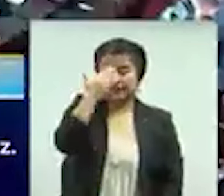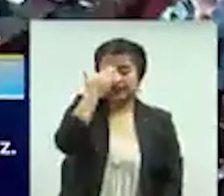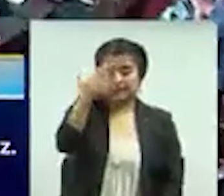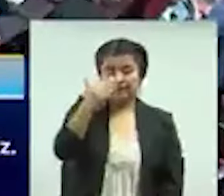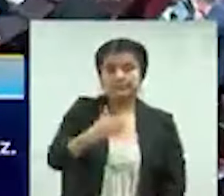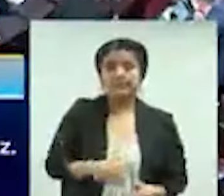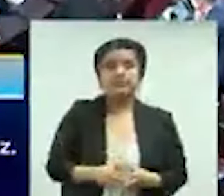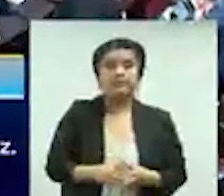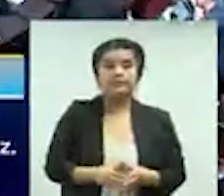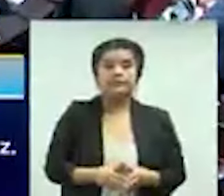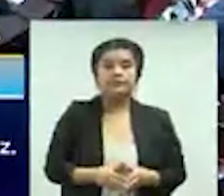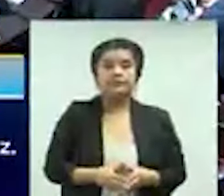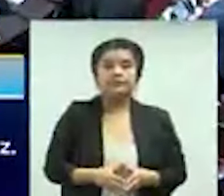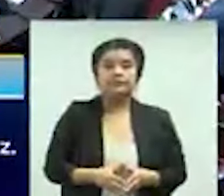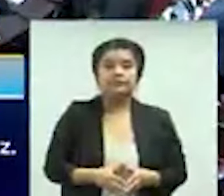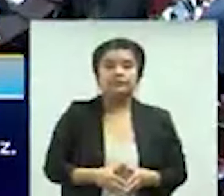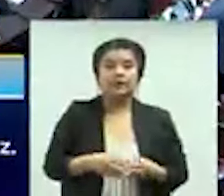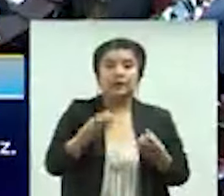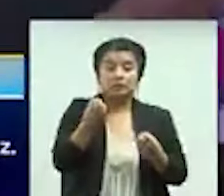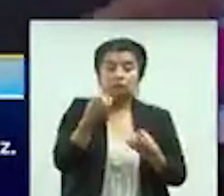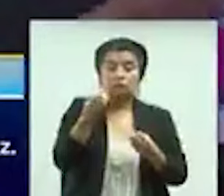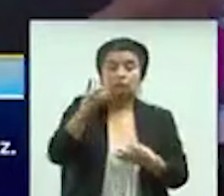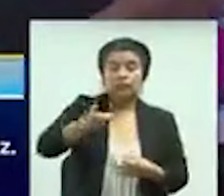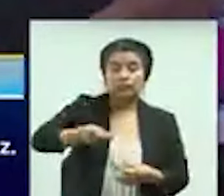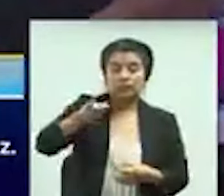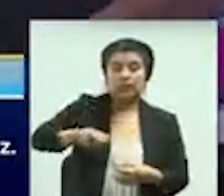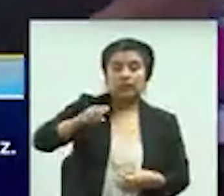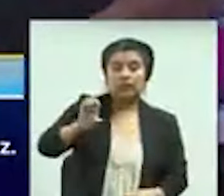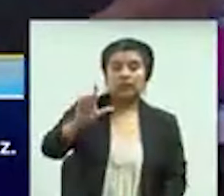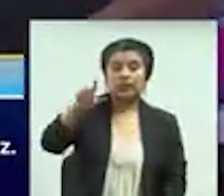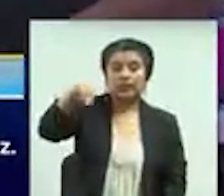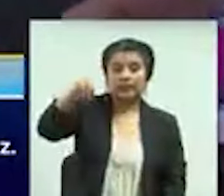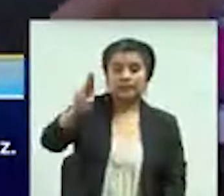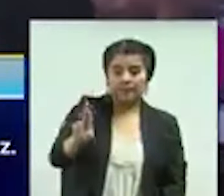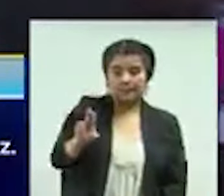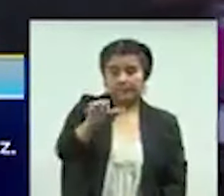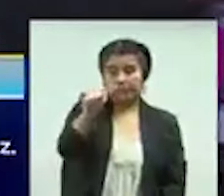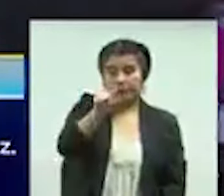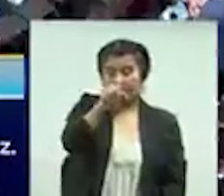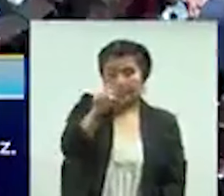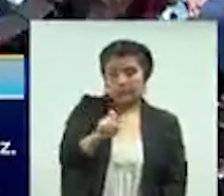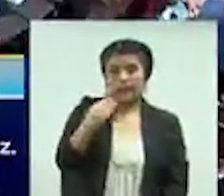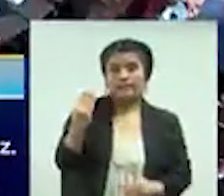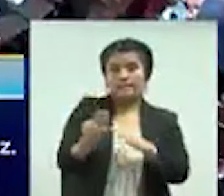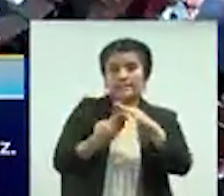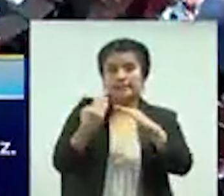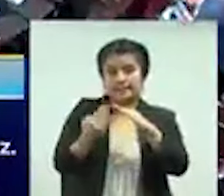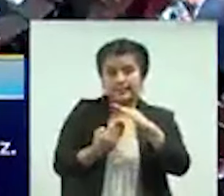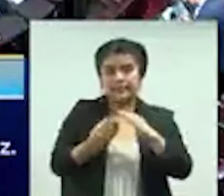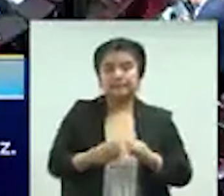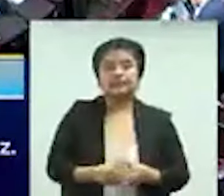pleno. Tiene la palabra el diputado Elmer Palencia para formular la siguiente pregunta básica.